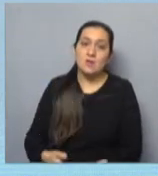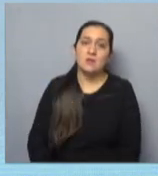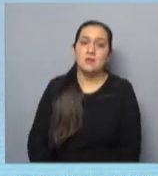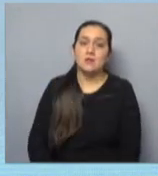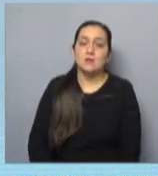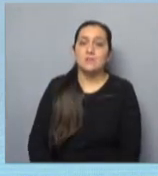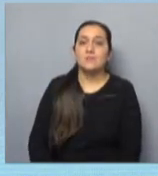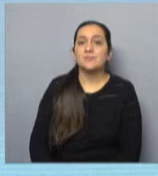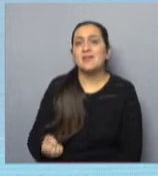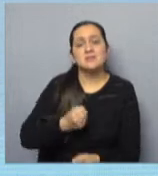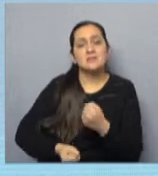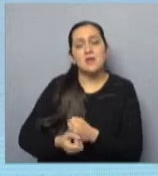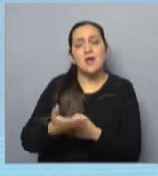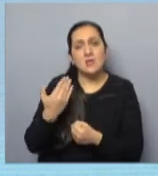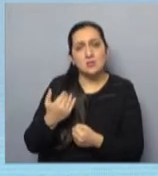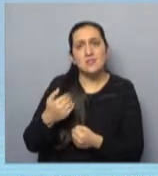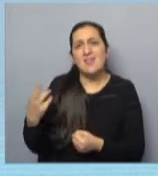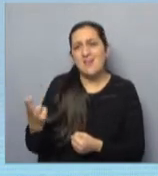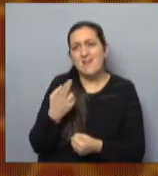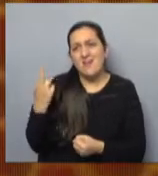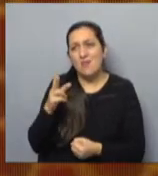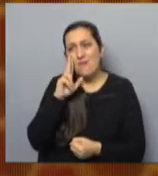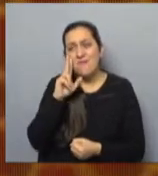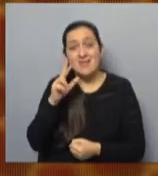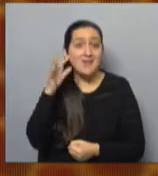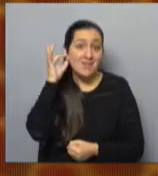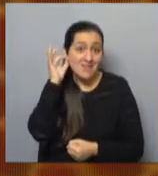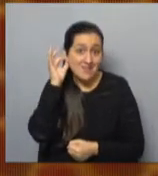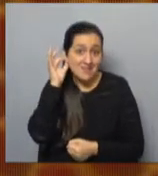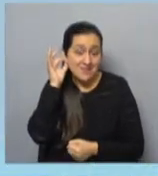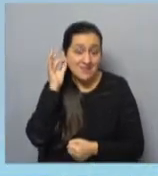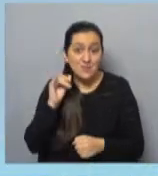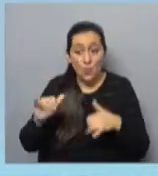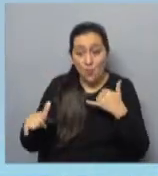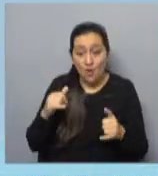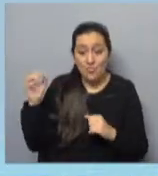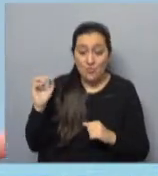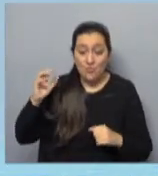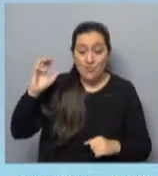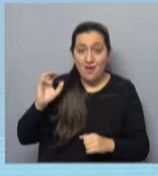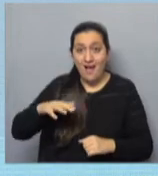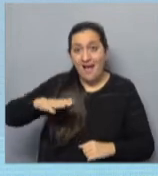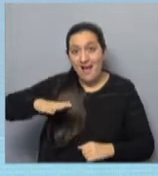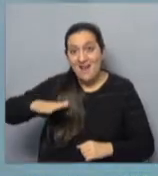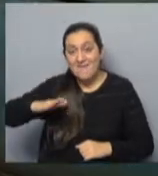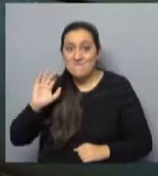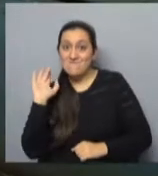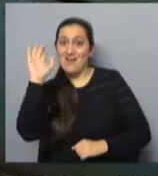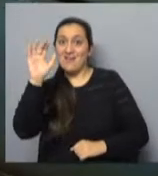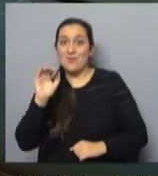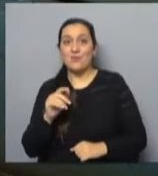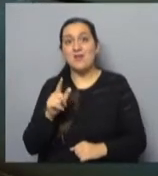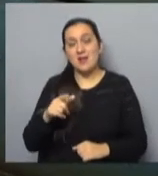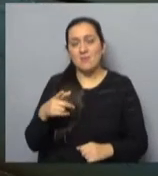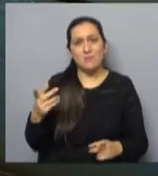muy extraño hace muchos años ver a niñas jugando al básquet 11 pasado de deber era era muy raro ver a